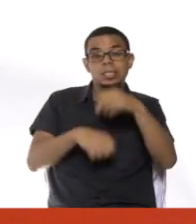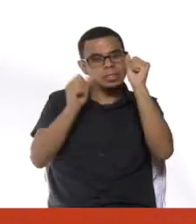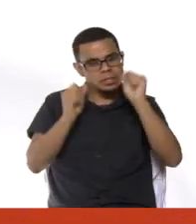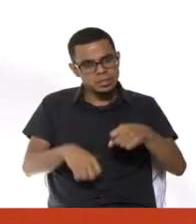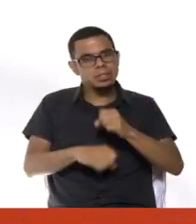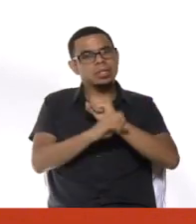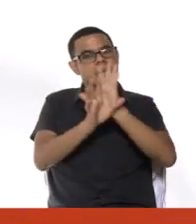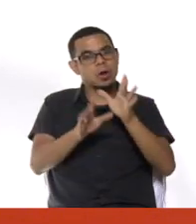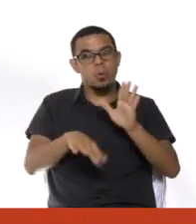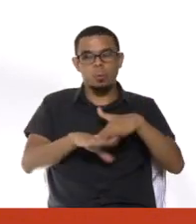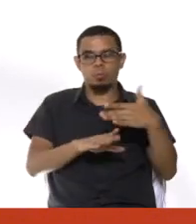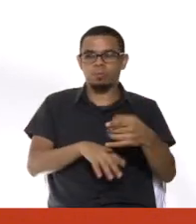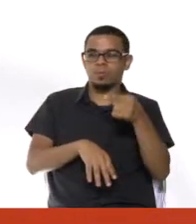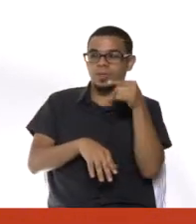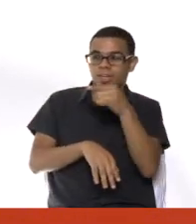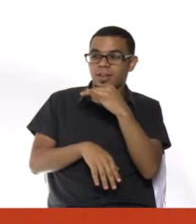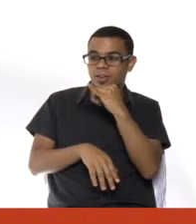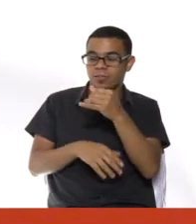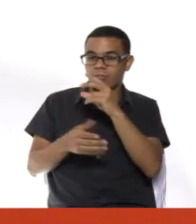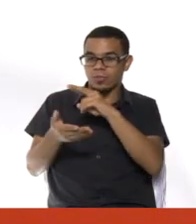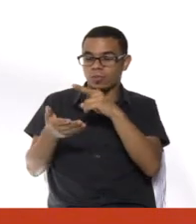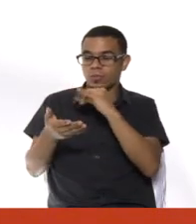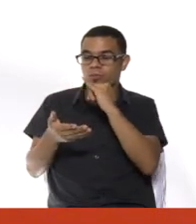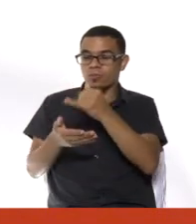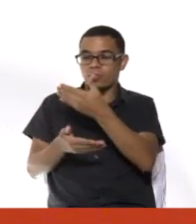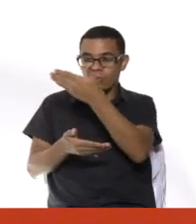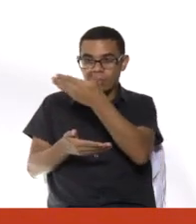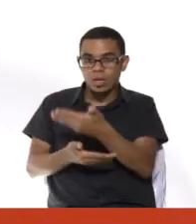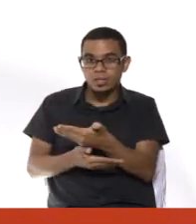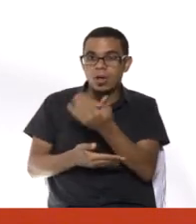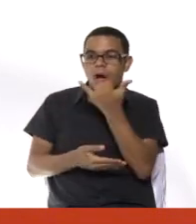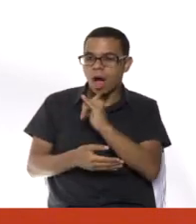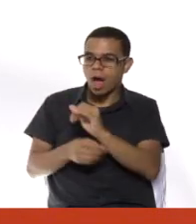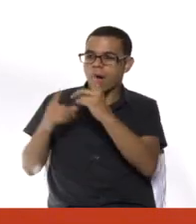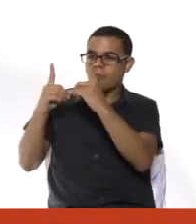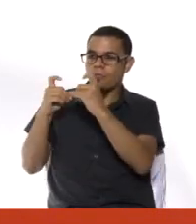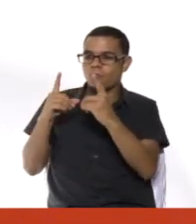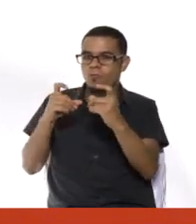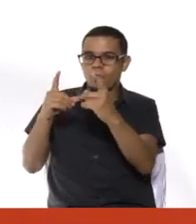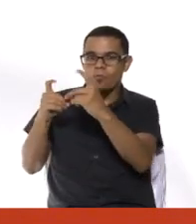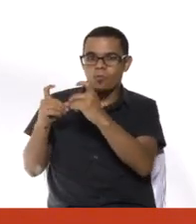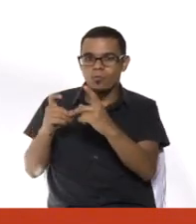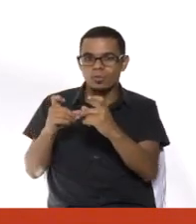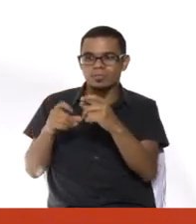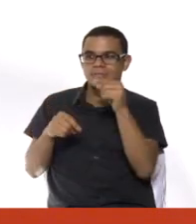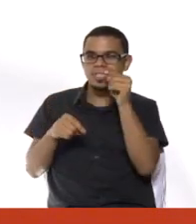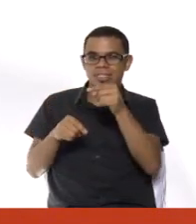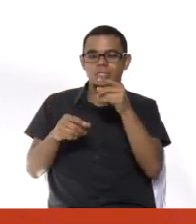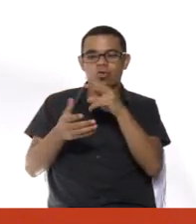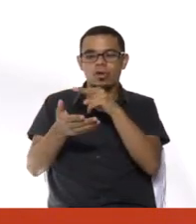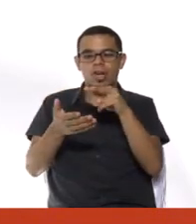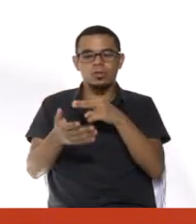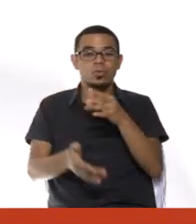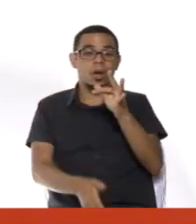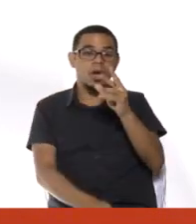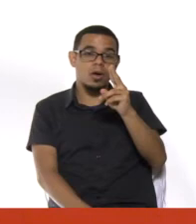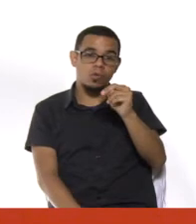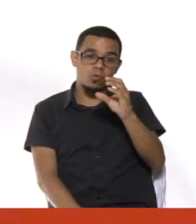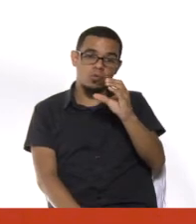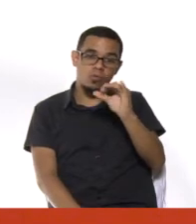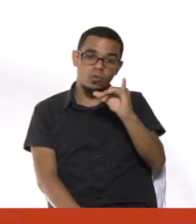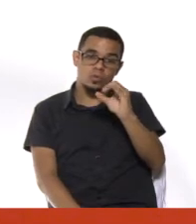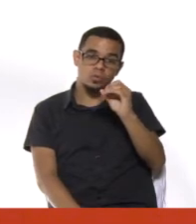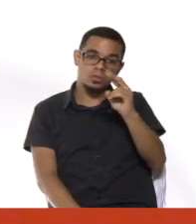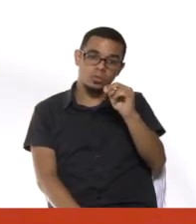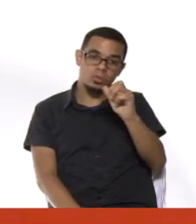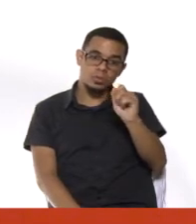las imágenes que en él se encuentren. Y allí vamos a estimular lo que es la lectura funcional. ¿Y cuál es esa